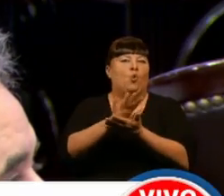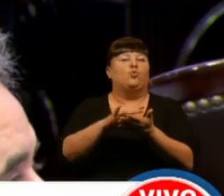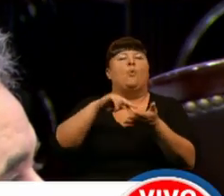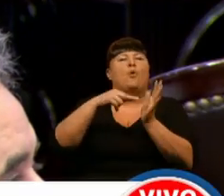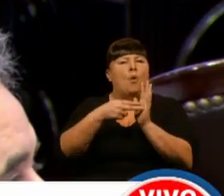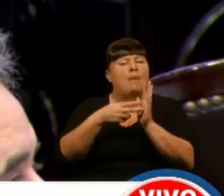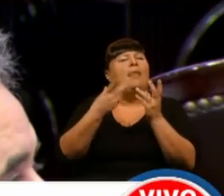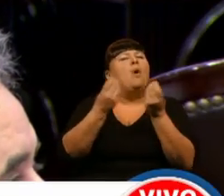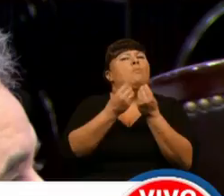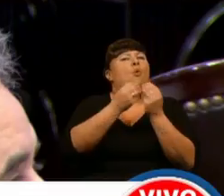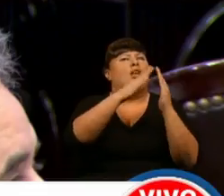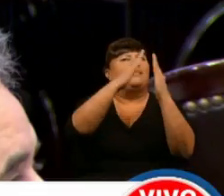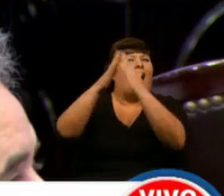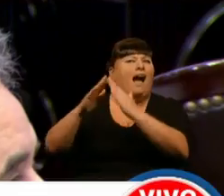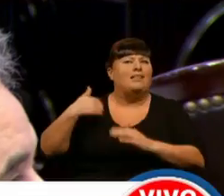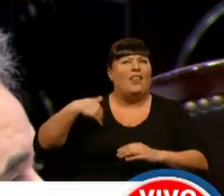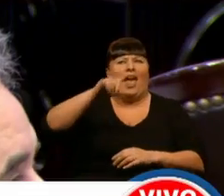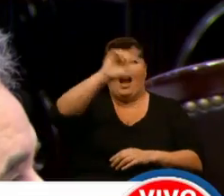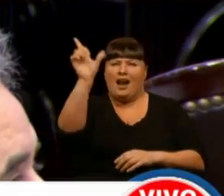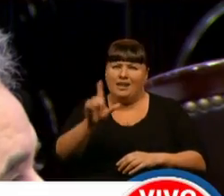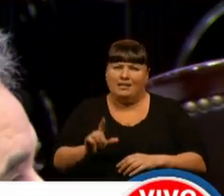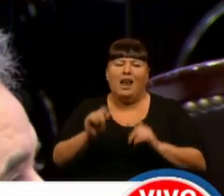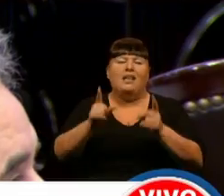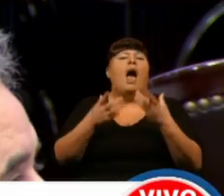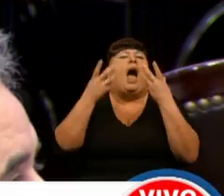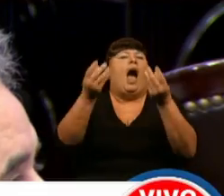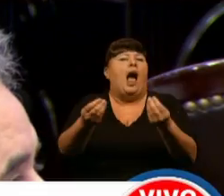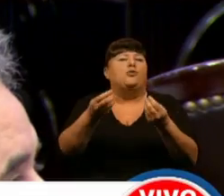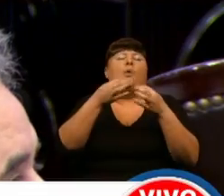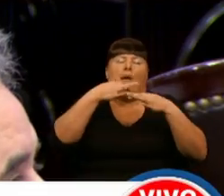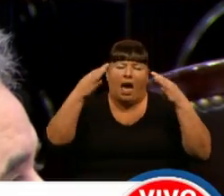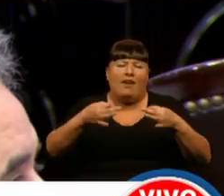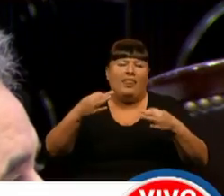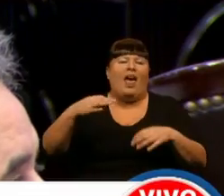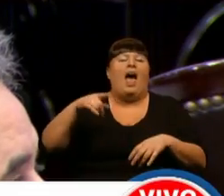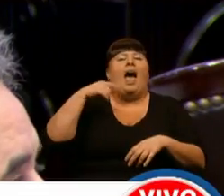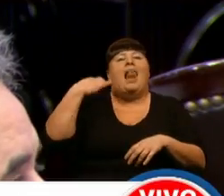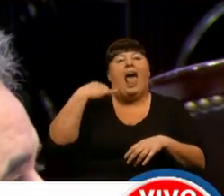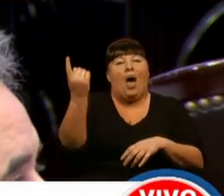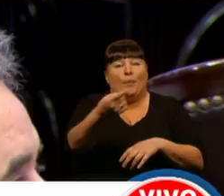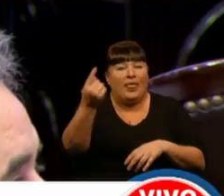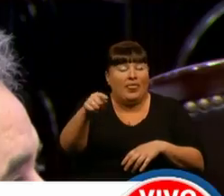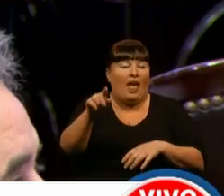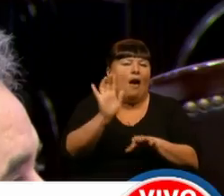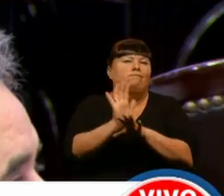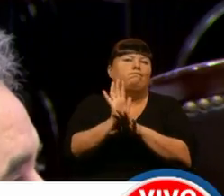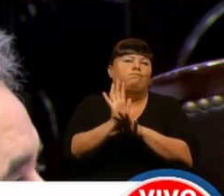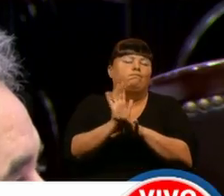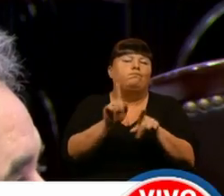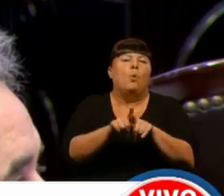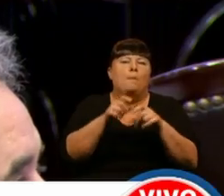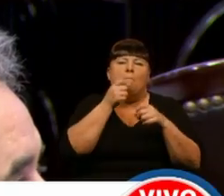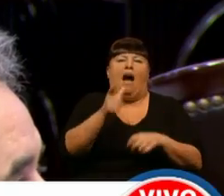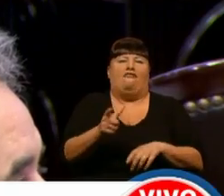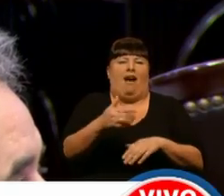problema de muchos hogares argentinos y contribuyendo a que realmente la vida en ellos sea realmente